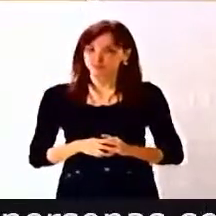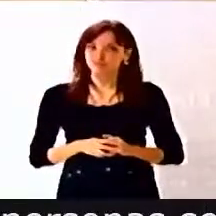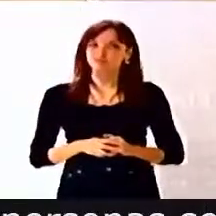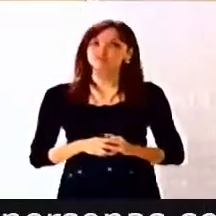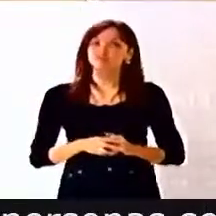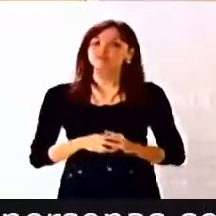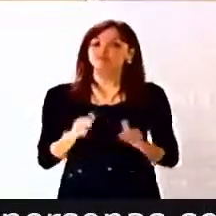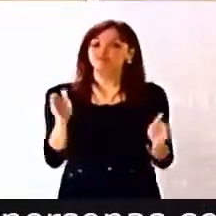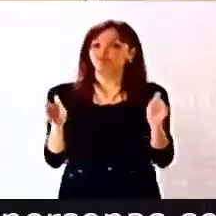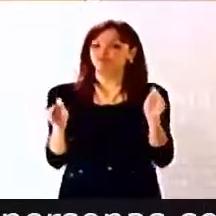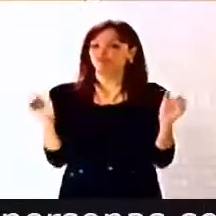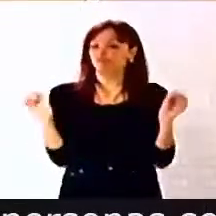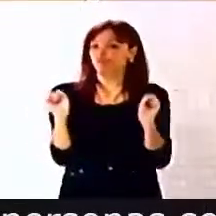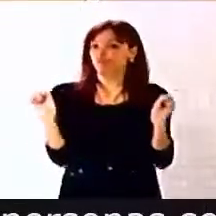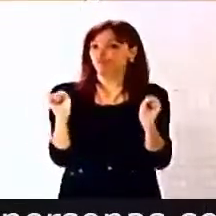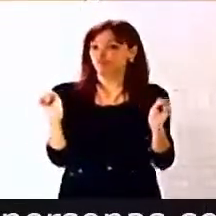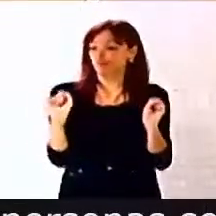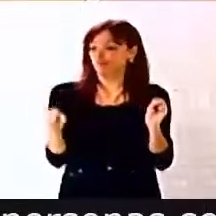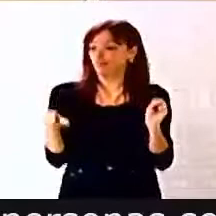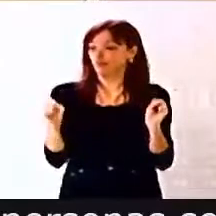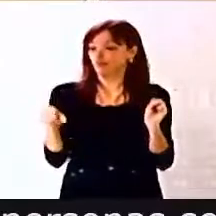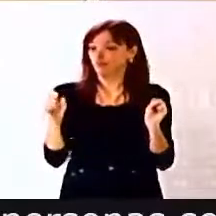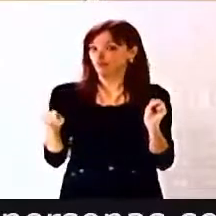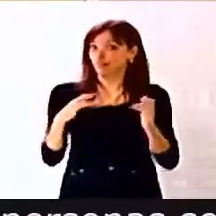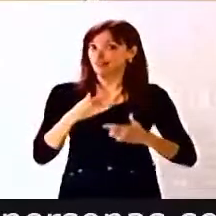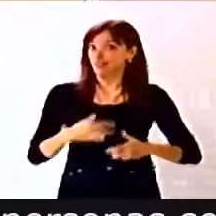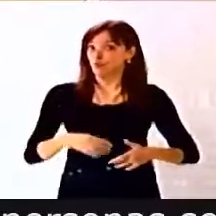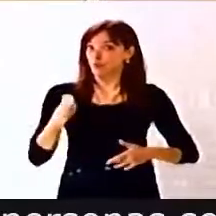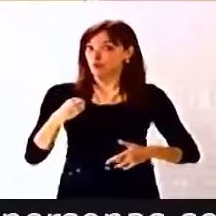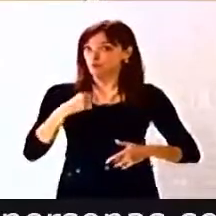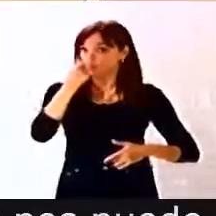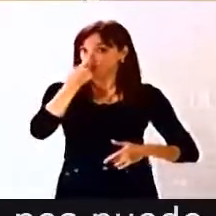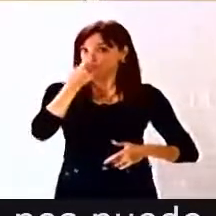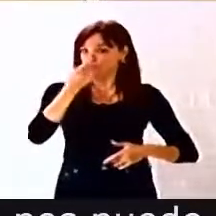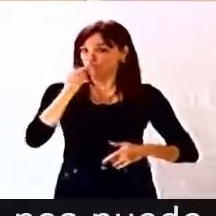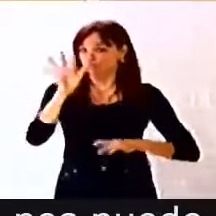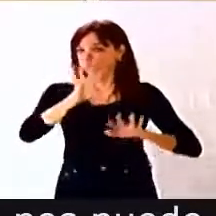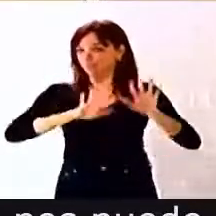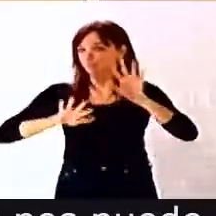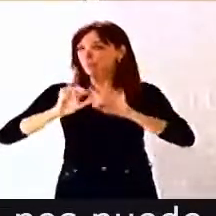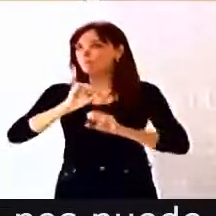en el periodo de invierno, pues nos puede confundir con el coronavirus.